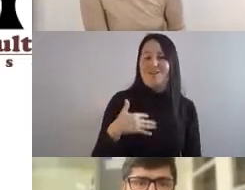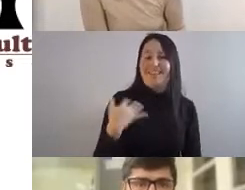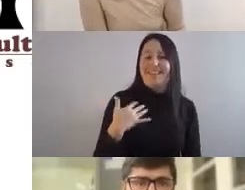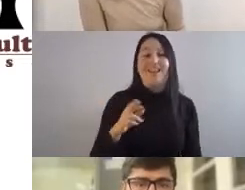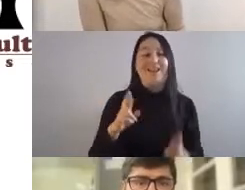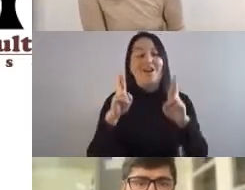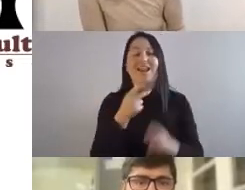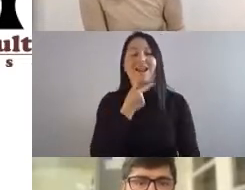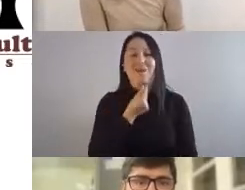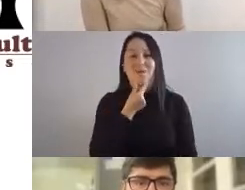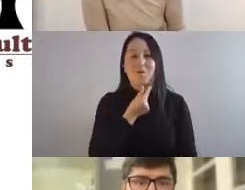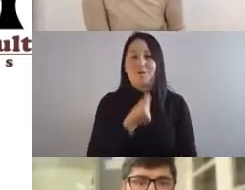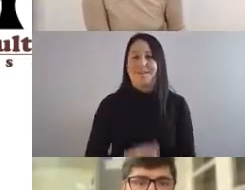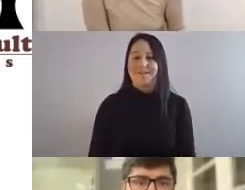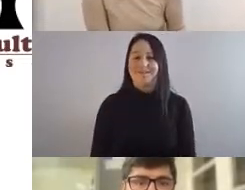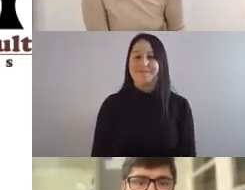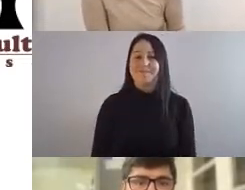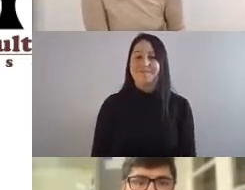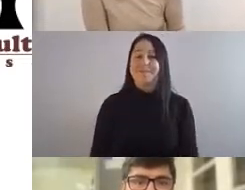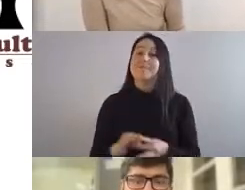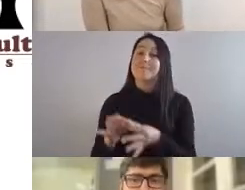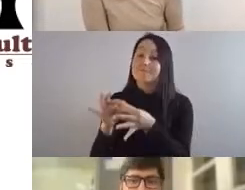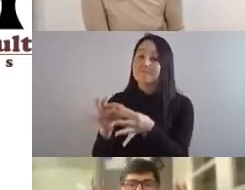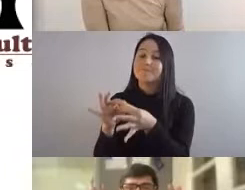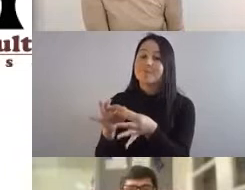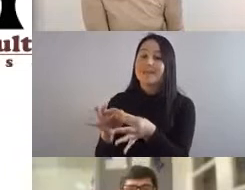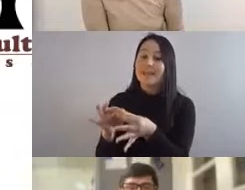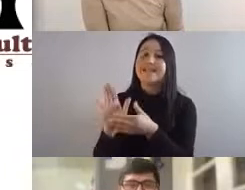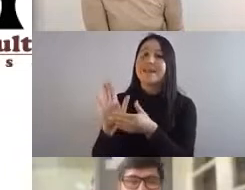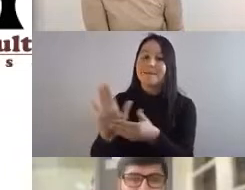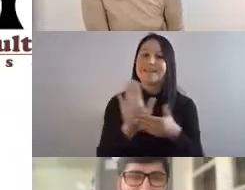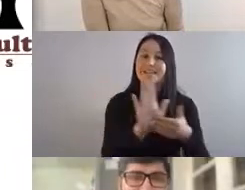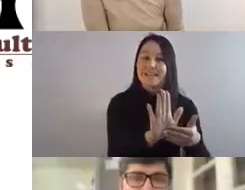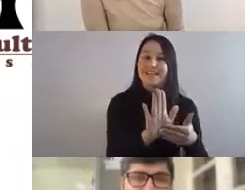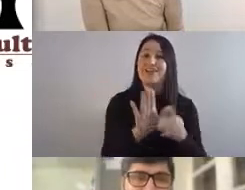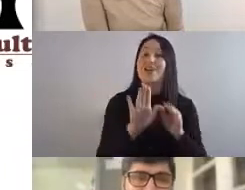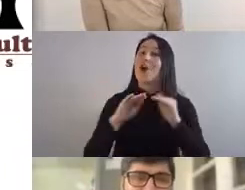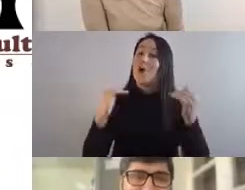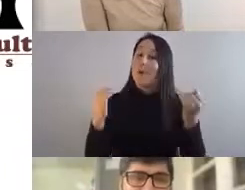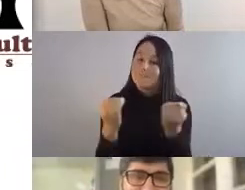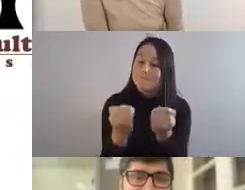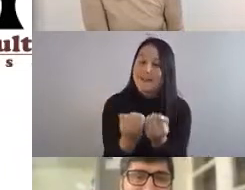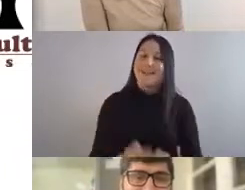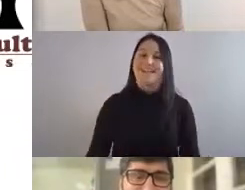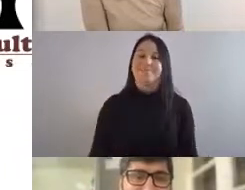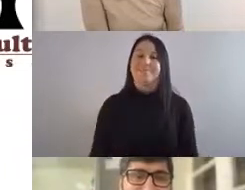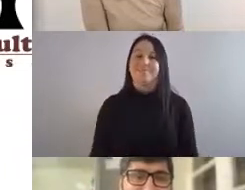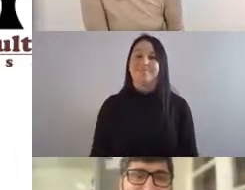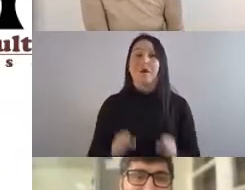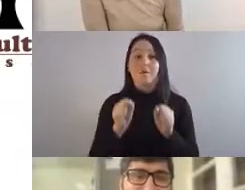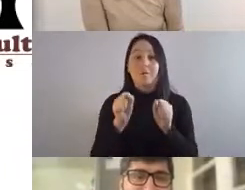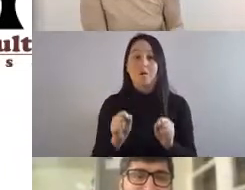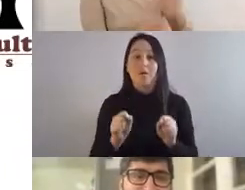guste. Muchas gracias. Muchas gracias por esa presentación tan completa. ¿Podemos quizás dejar de